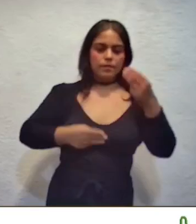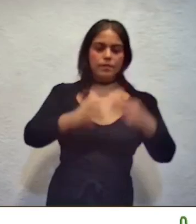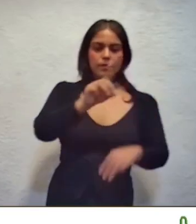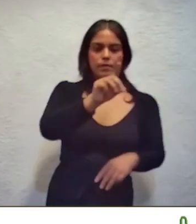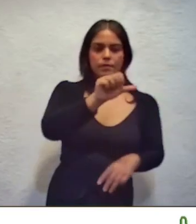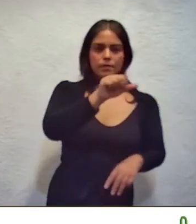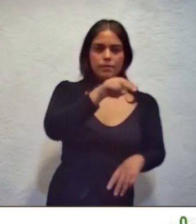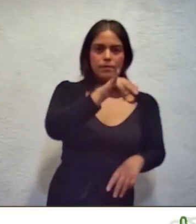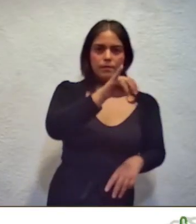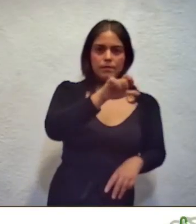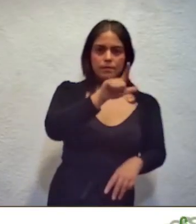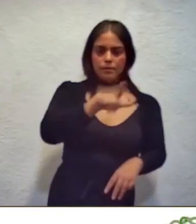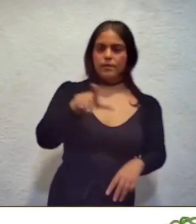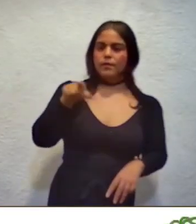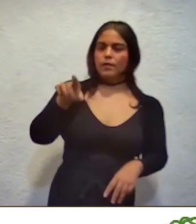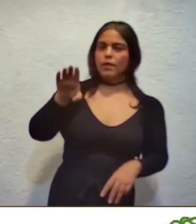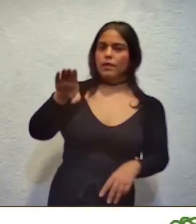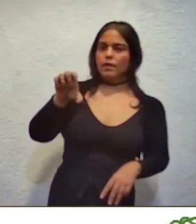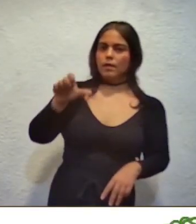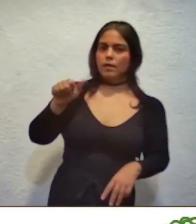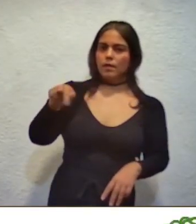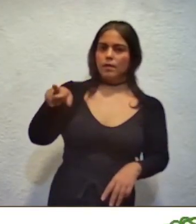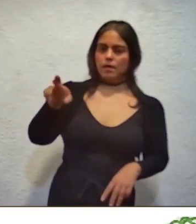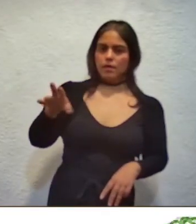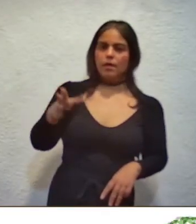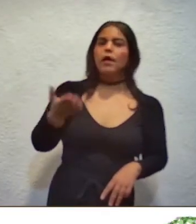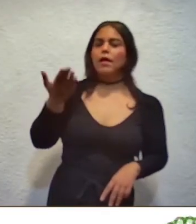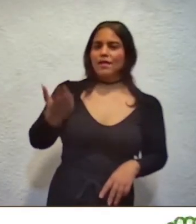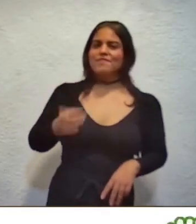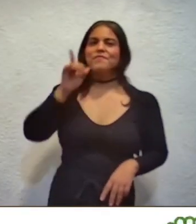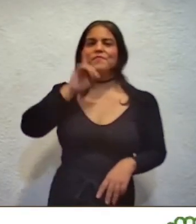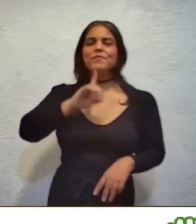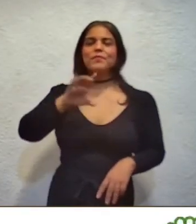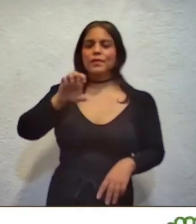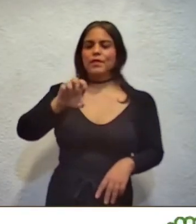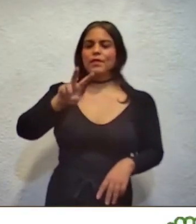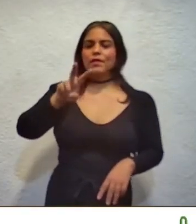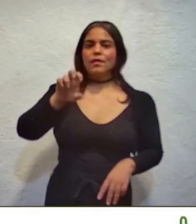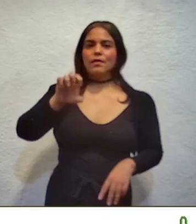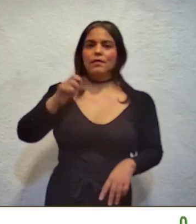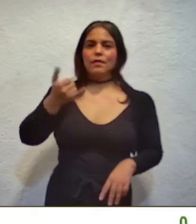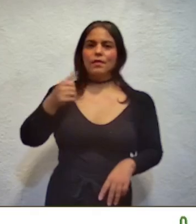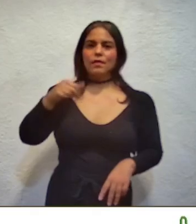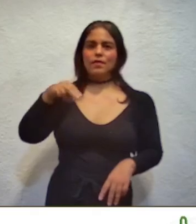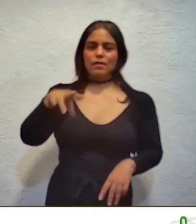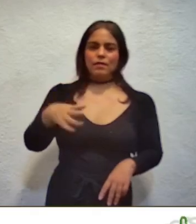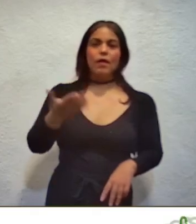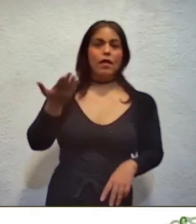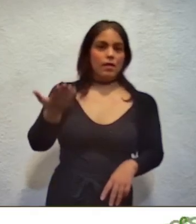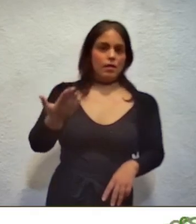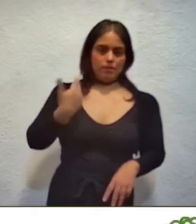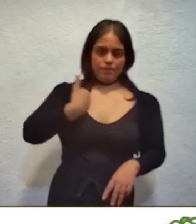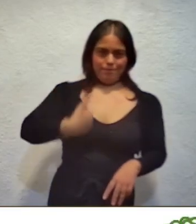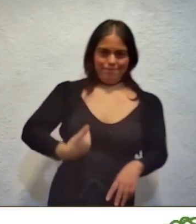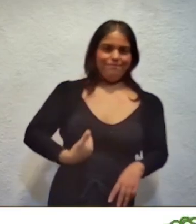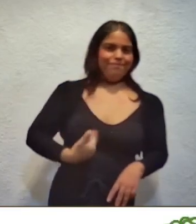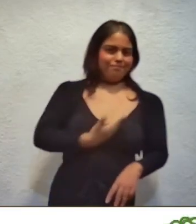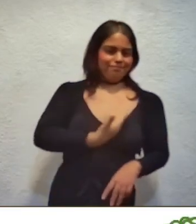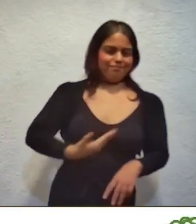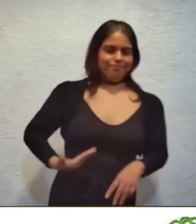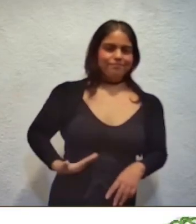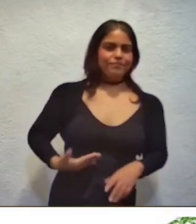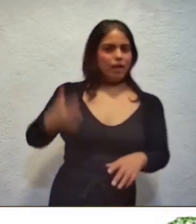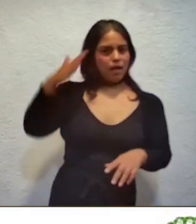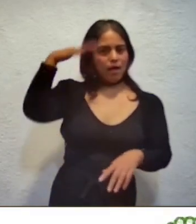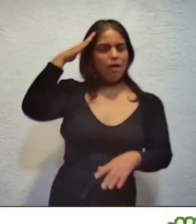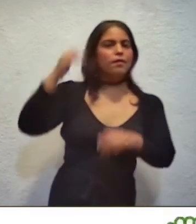Preciado Temiquel, César Salgado Alpizar, de la magistrada Evelyn Rodríguez Chinol y de la ponencia a mi cargo. Por lo